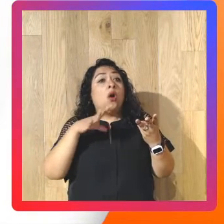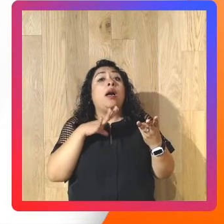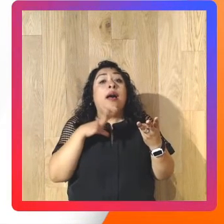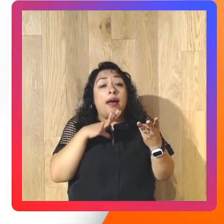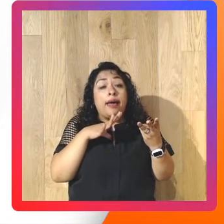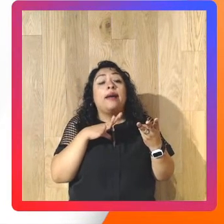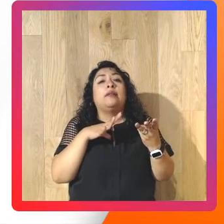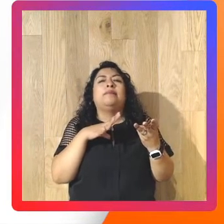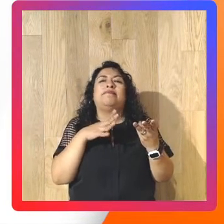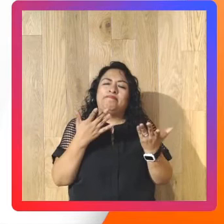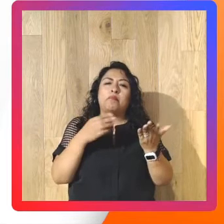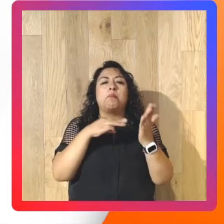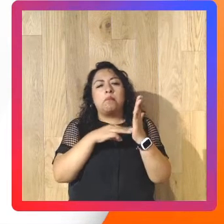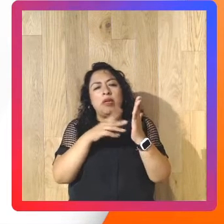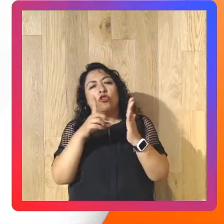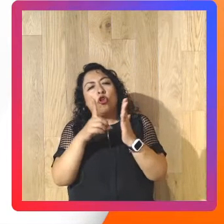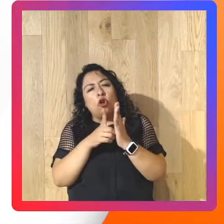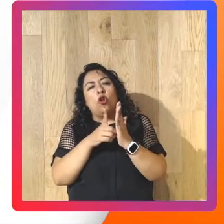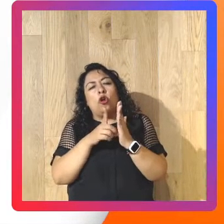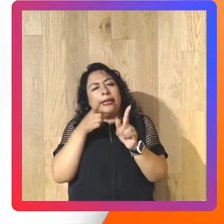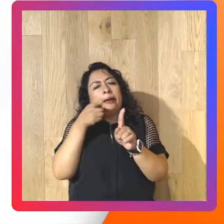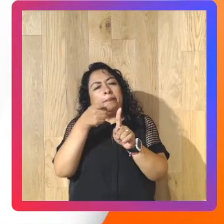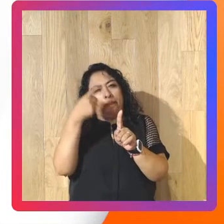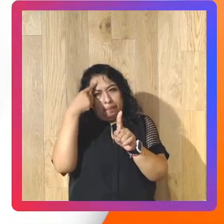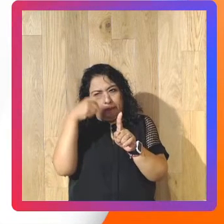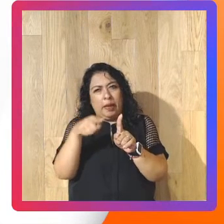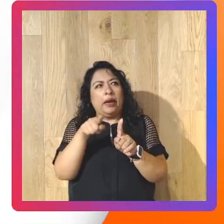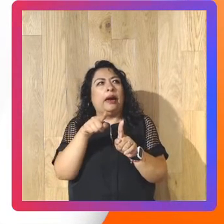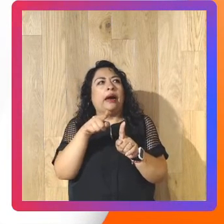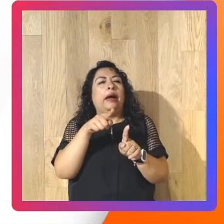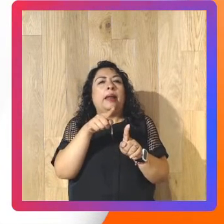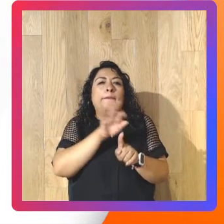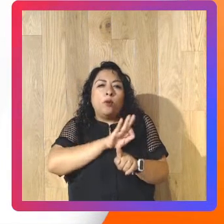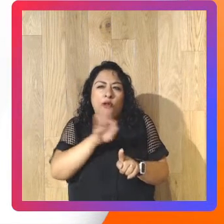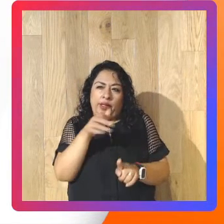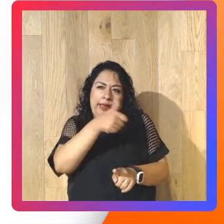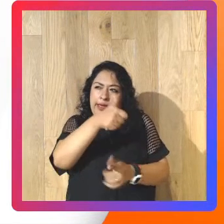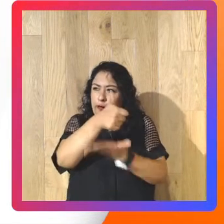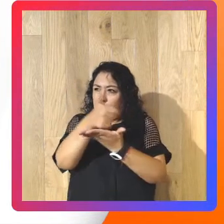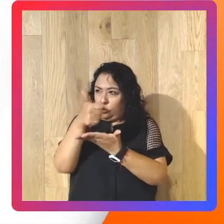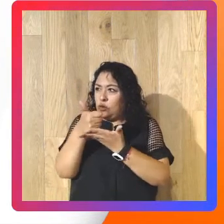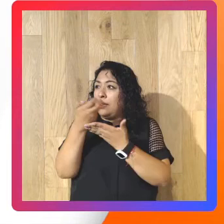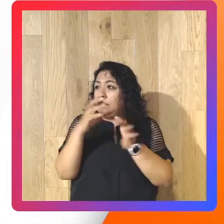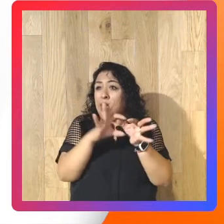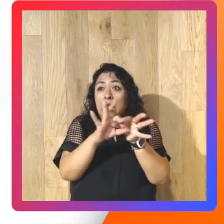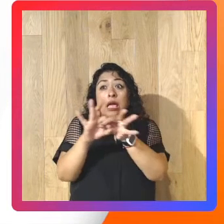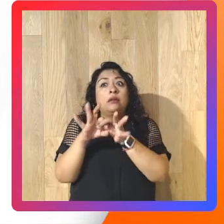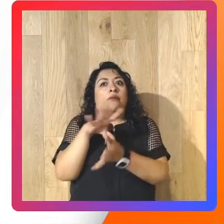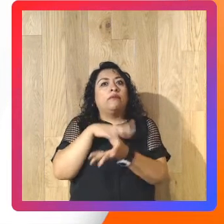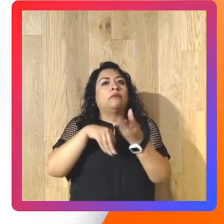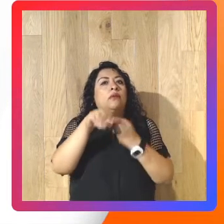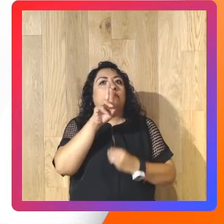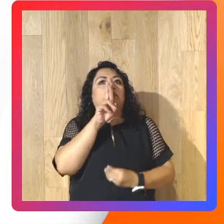una metodología específica para hacerlo en cada ciudad y que esta alianza ya está generando